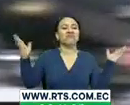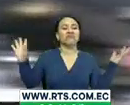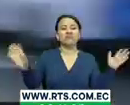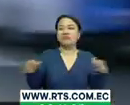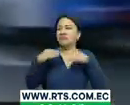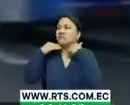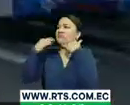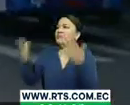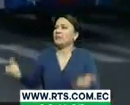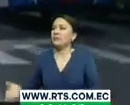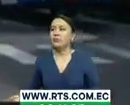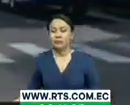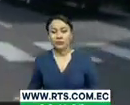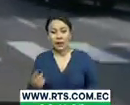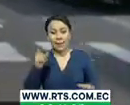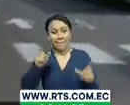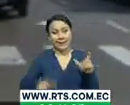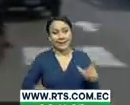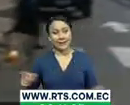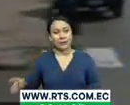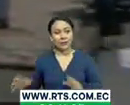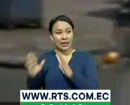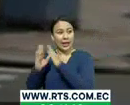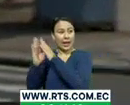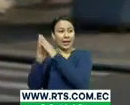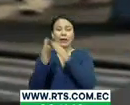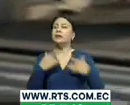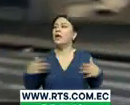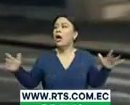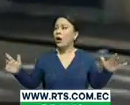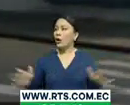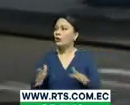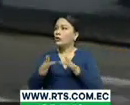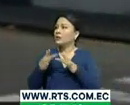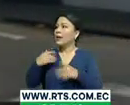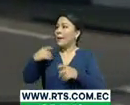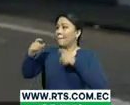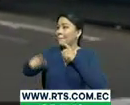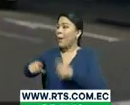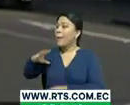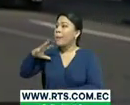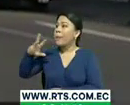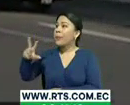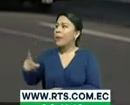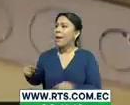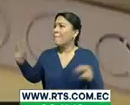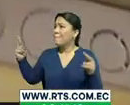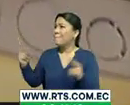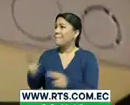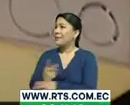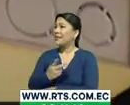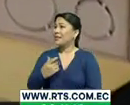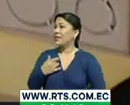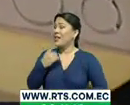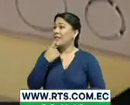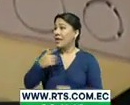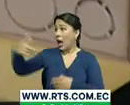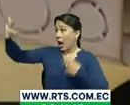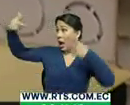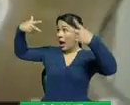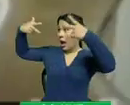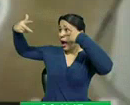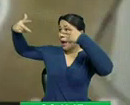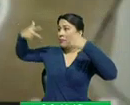en su parte moradores de la zona coinciden en que la delincuencia ha llegado a tal nivel que ni las cámaras se